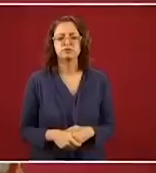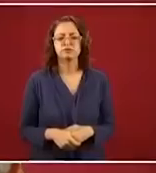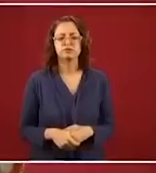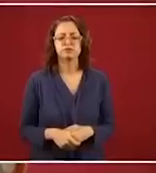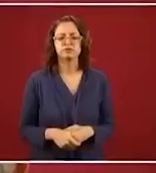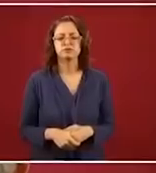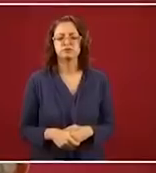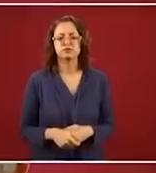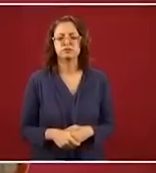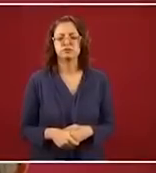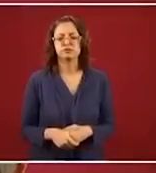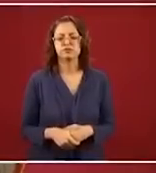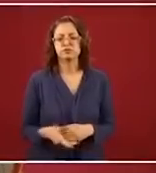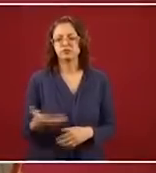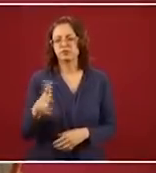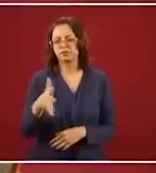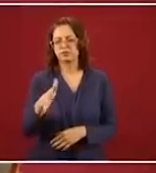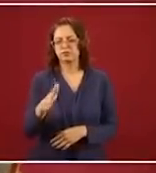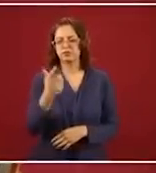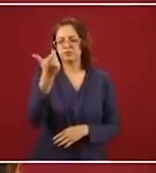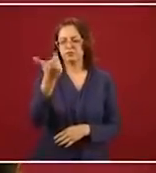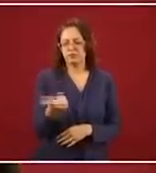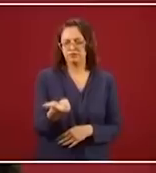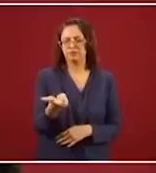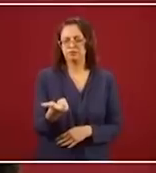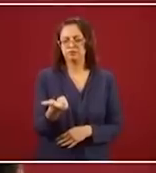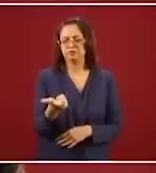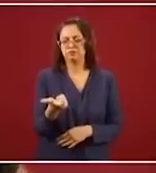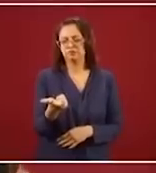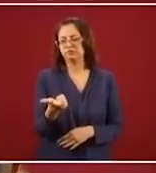Este es un costo estimado también